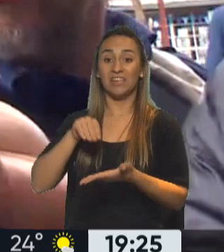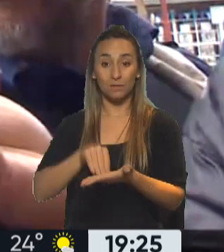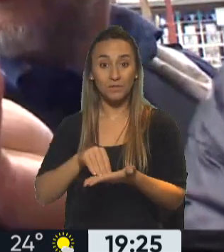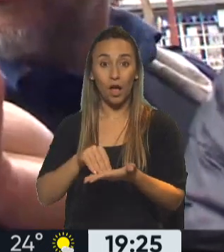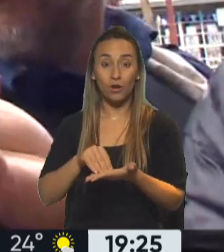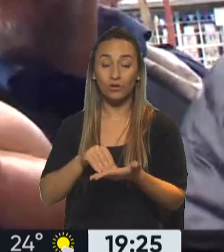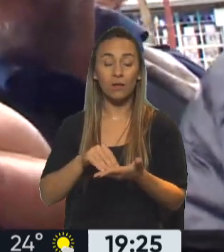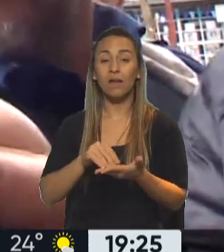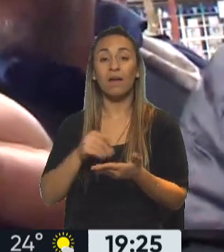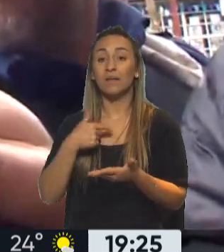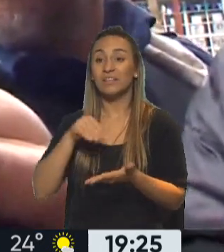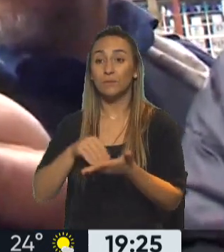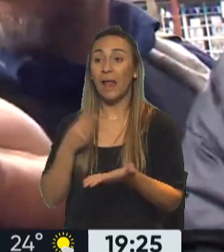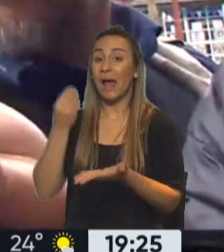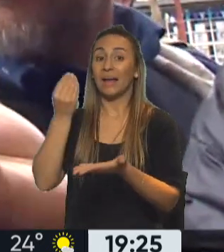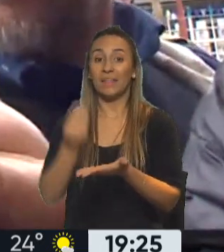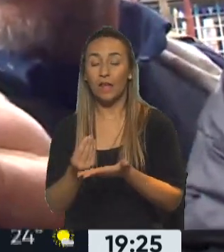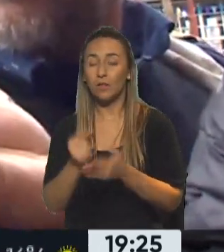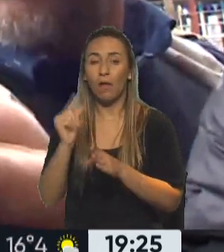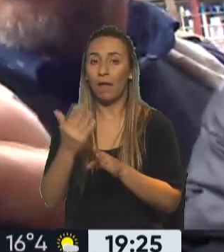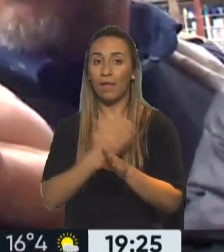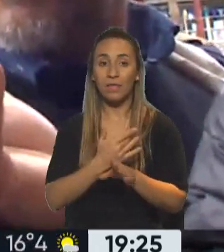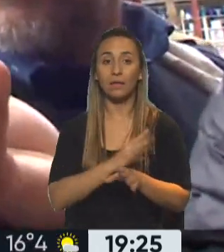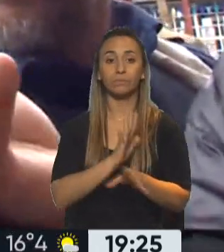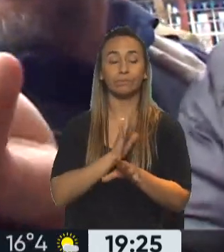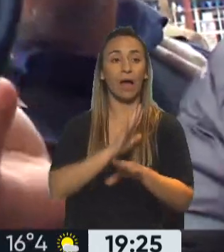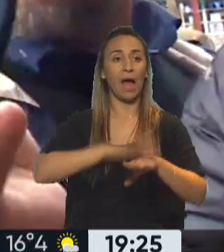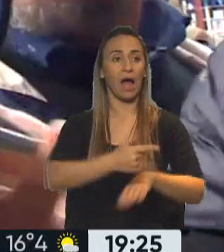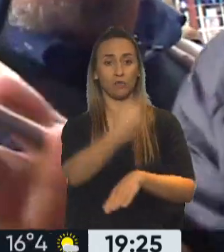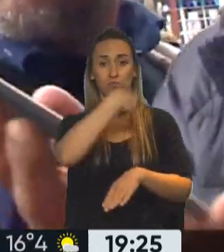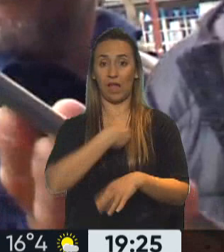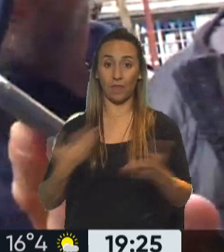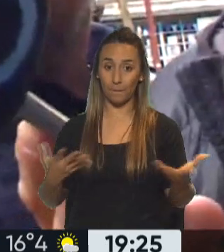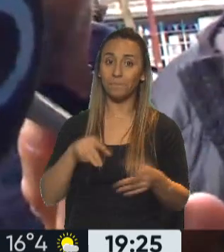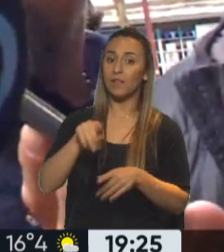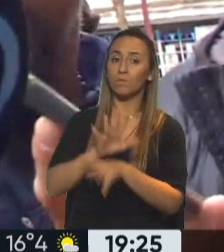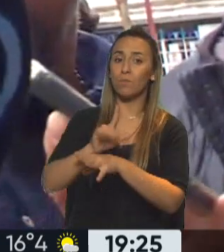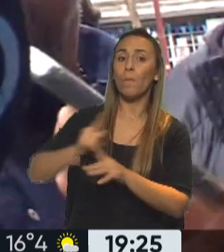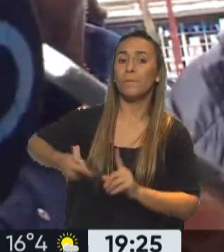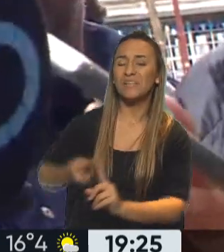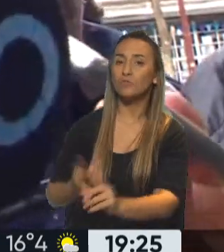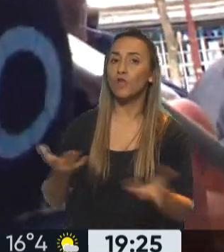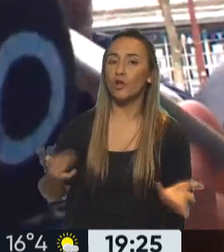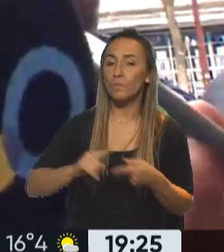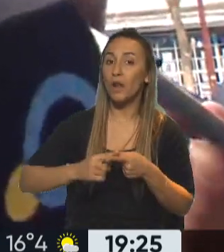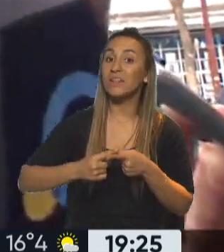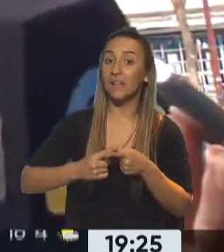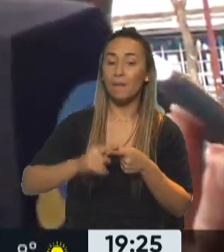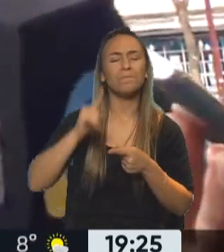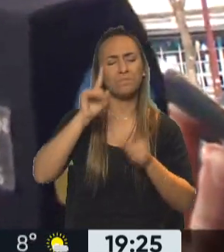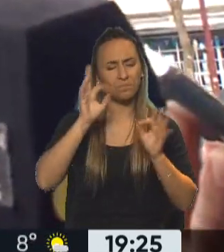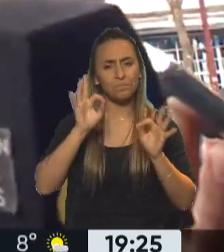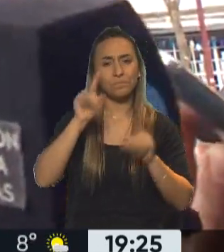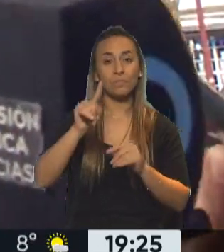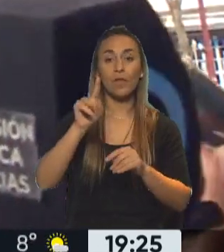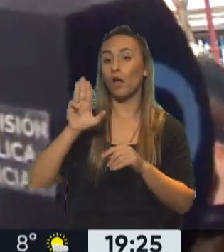país. Así hicieron presidente Guillermo Lasso. Si eso no es persecución política. ¿Qué? La última, ¿cuánto cambia en la región? ¿Cuánto cambia en la región el hecho de que posiblemente